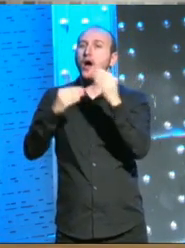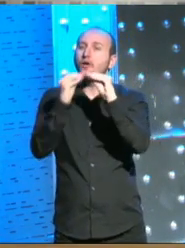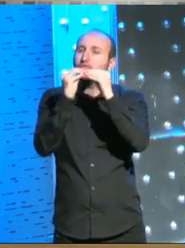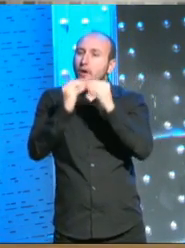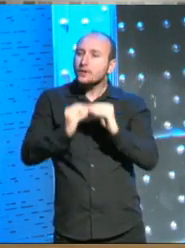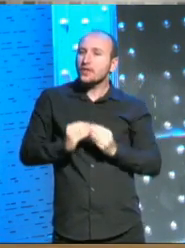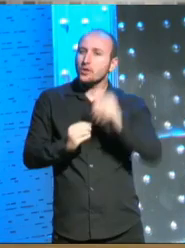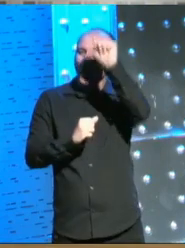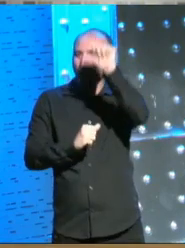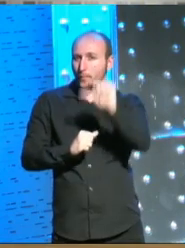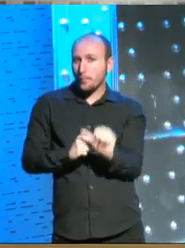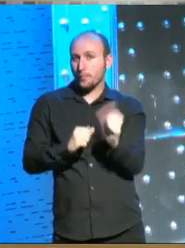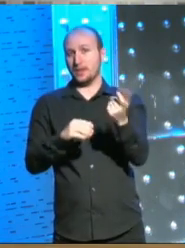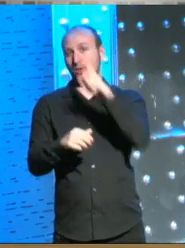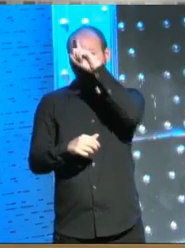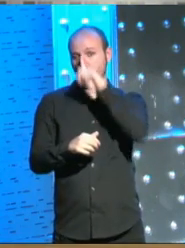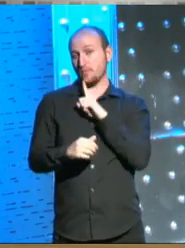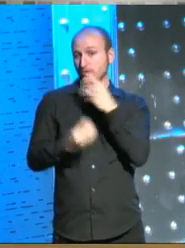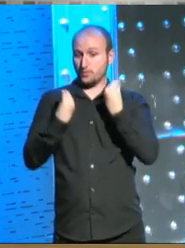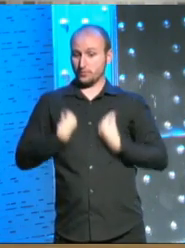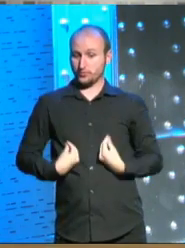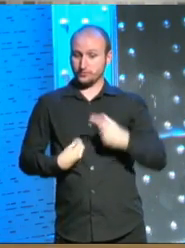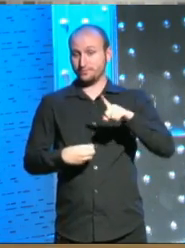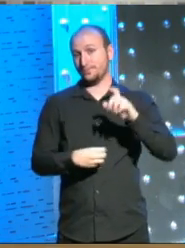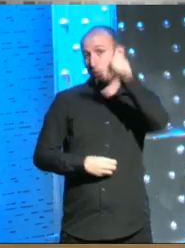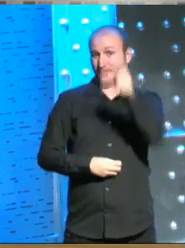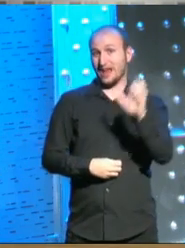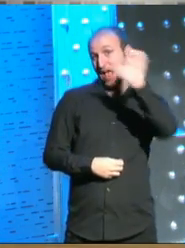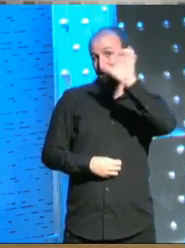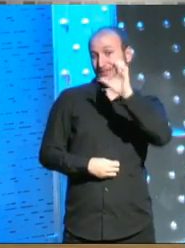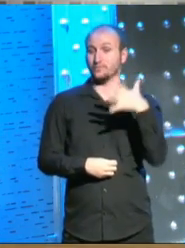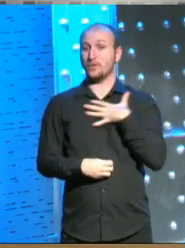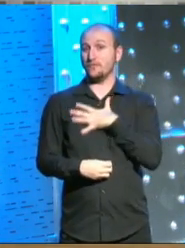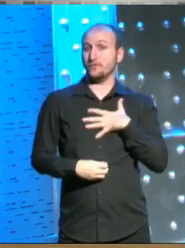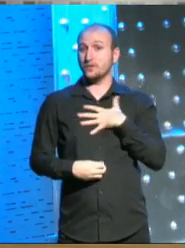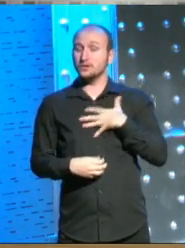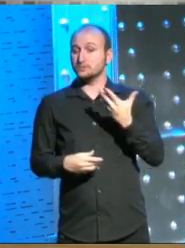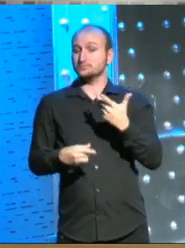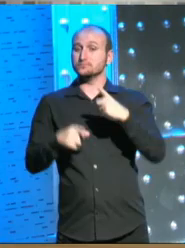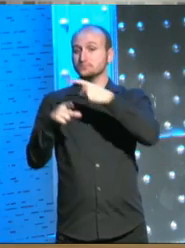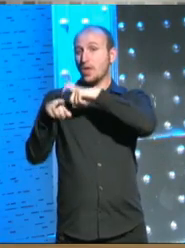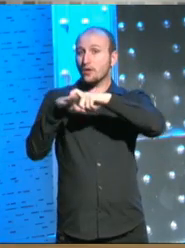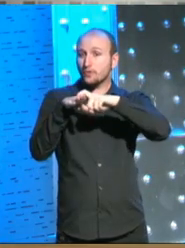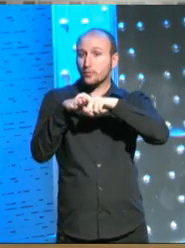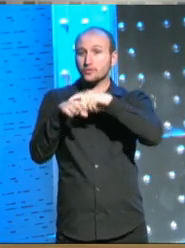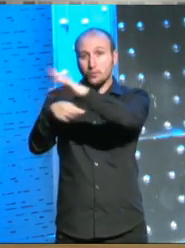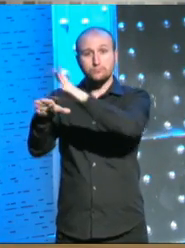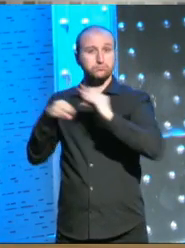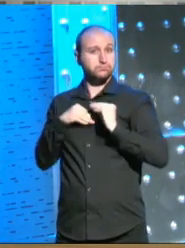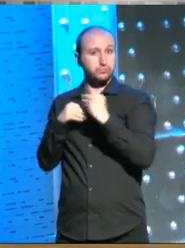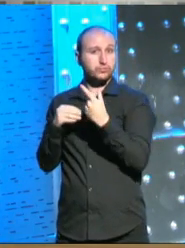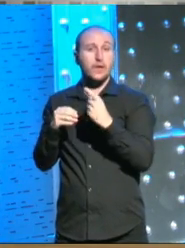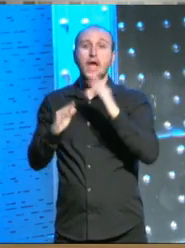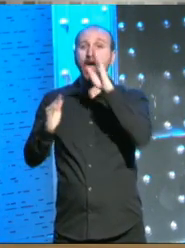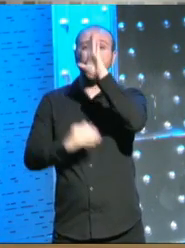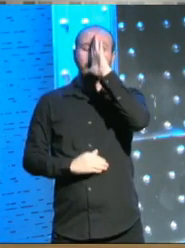este formato, Edison se acomoda a este formato que ya existía. En febrero de